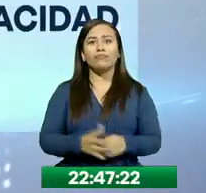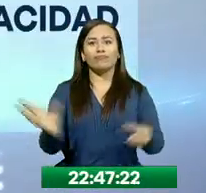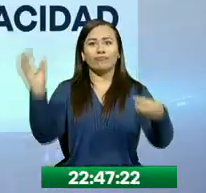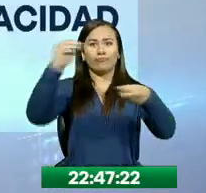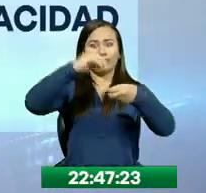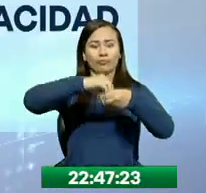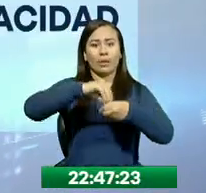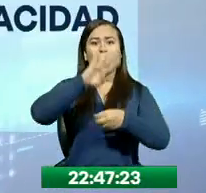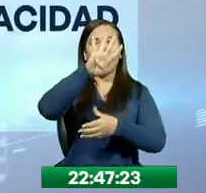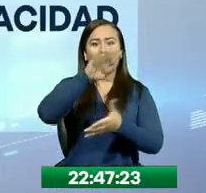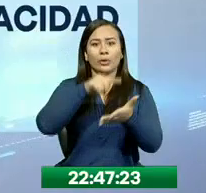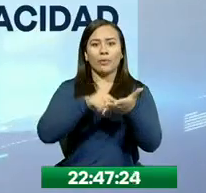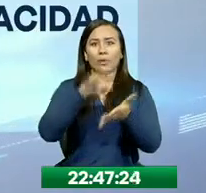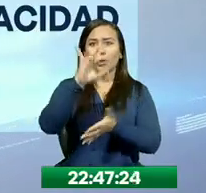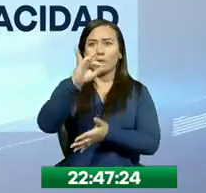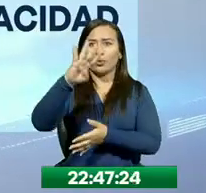insertado